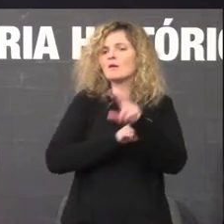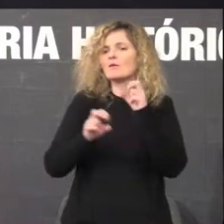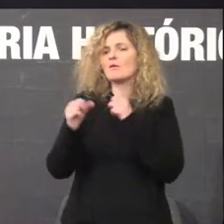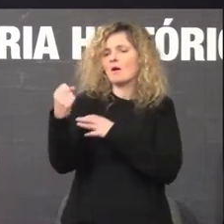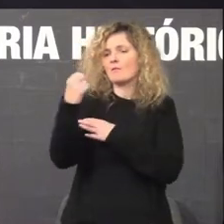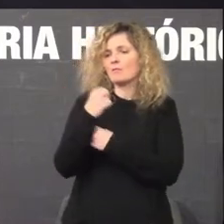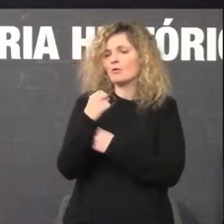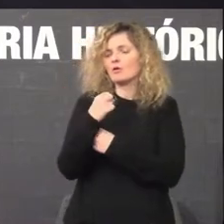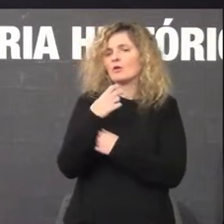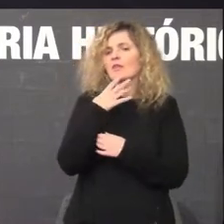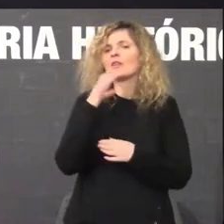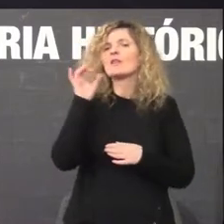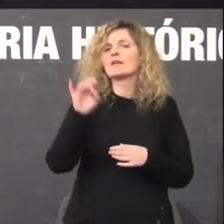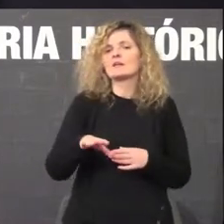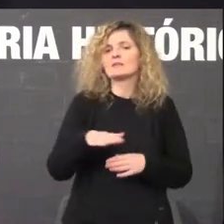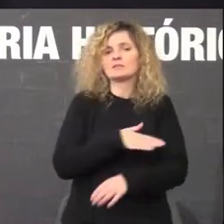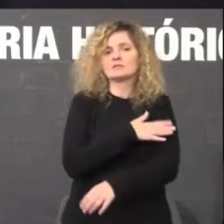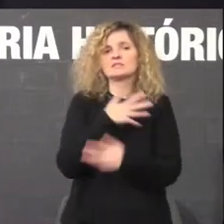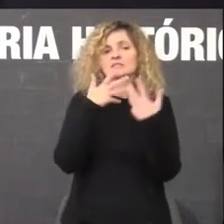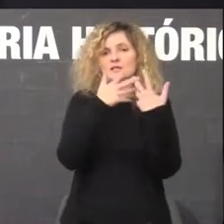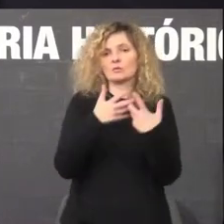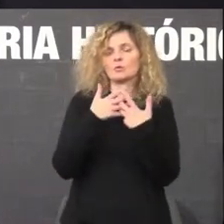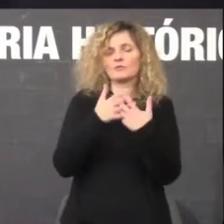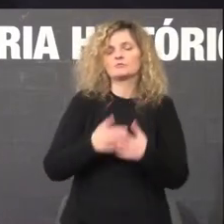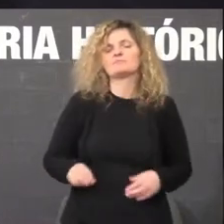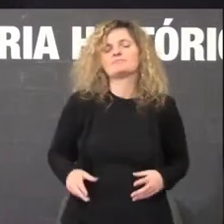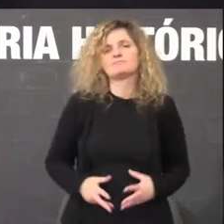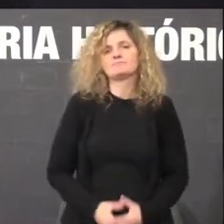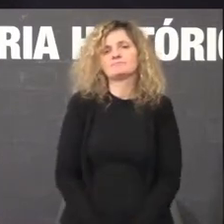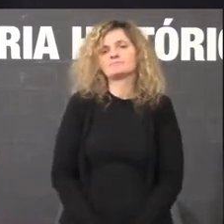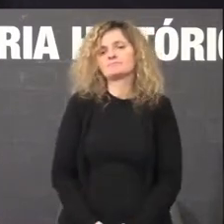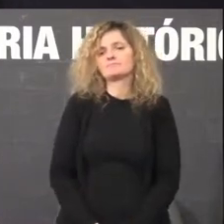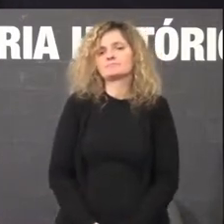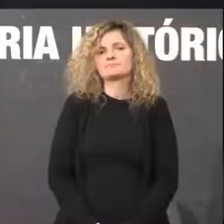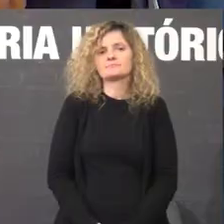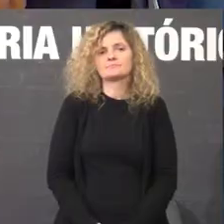rey es el apoyo de Estados Unidos.